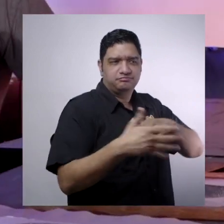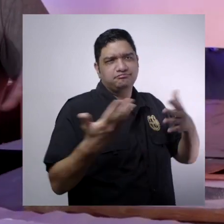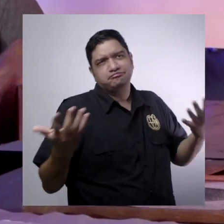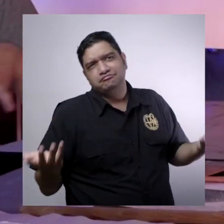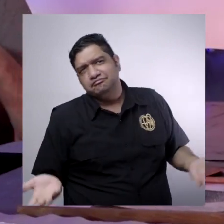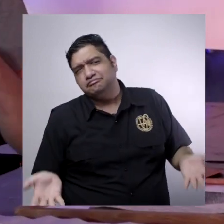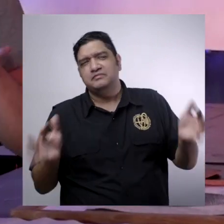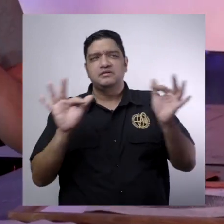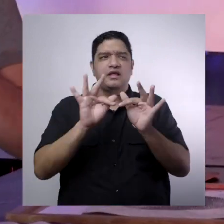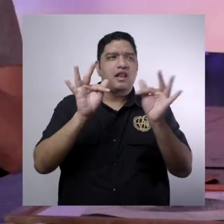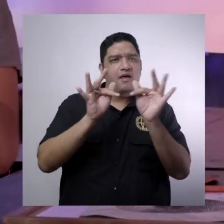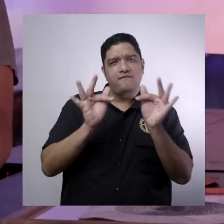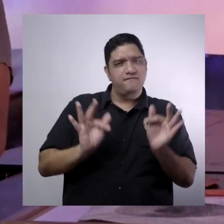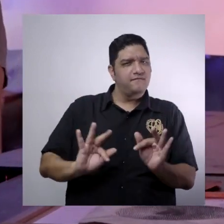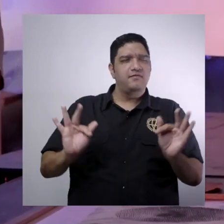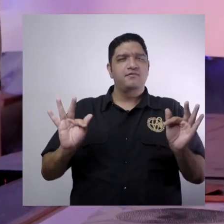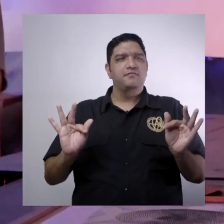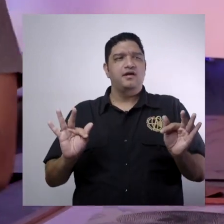fluidos